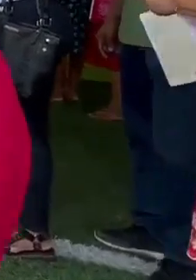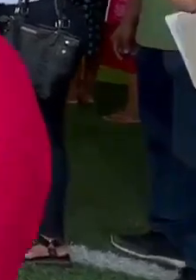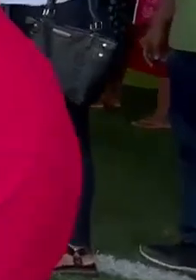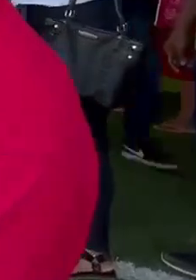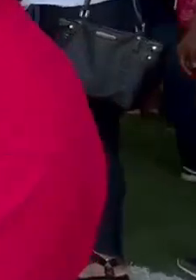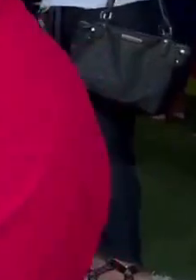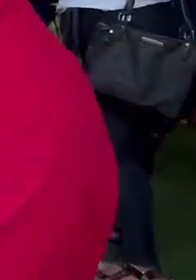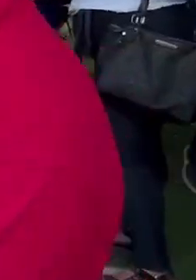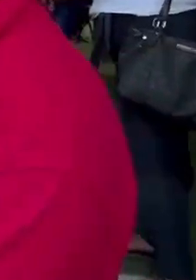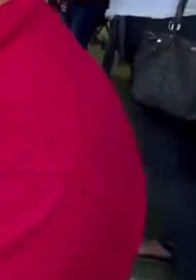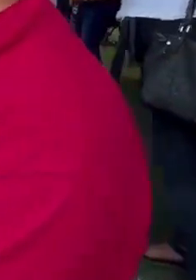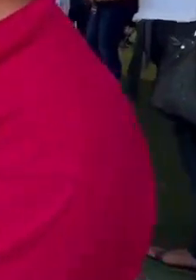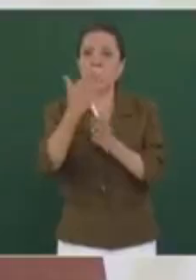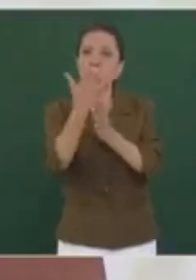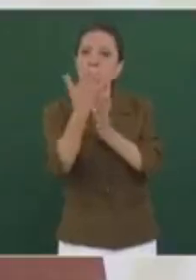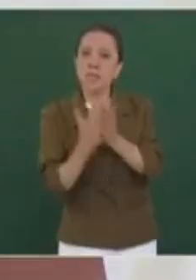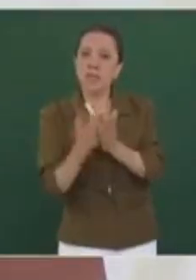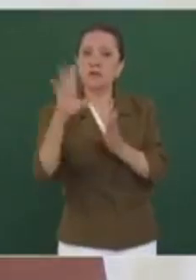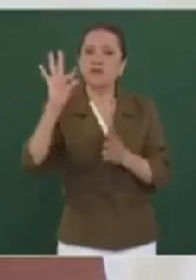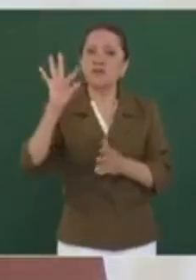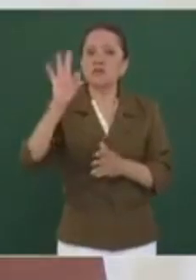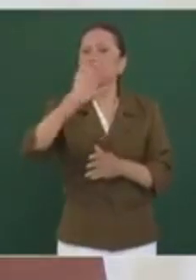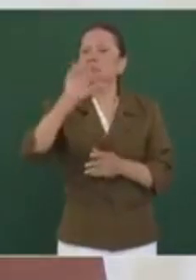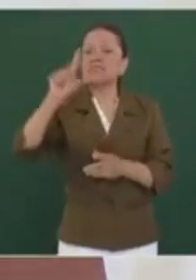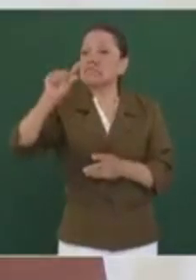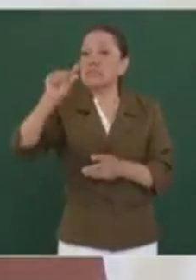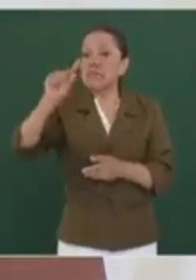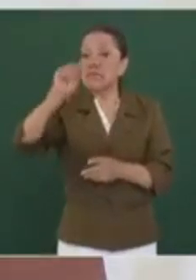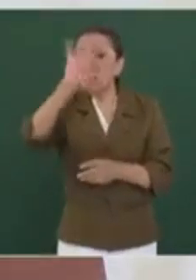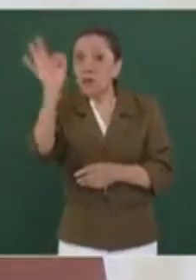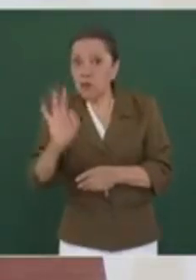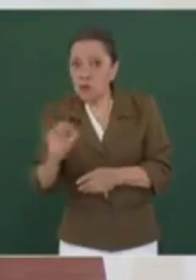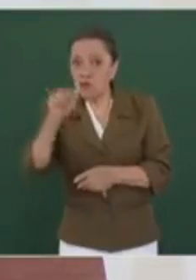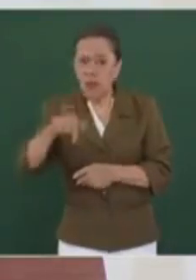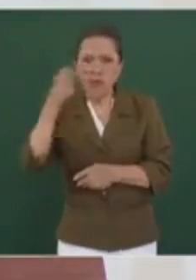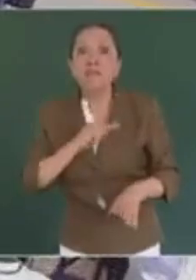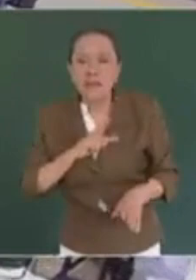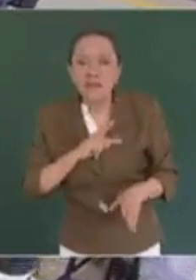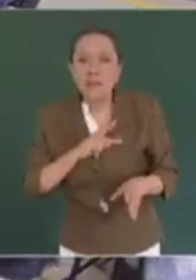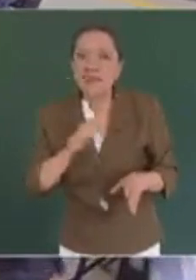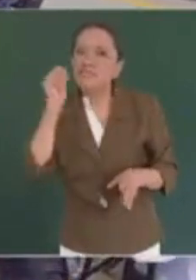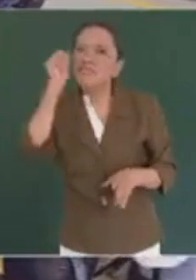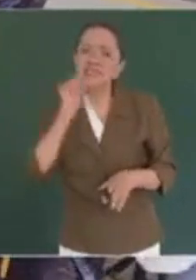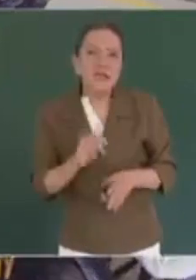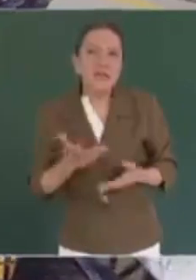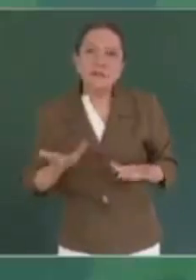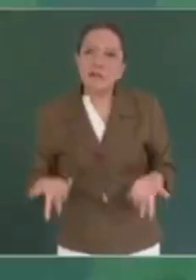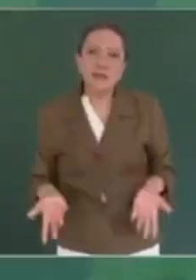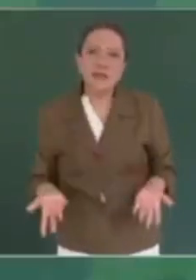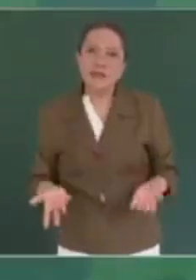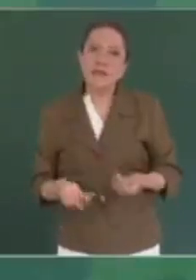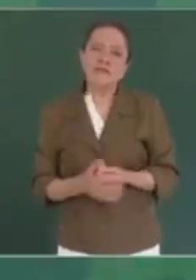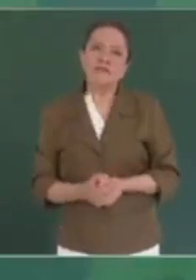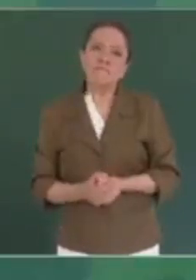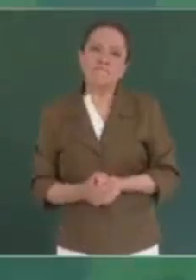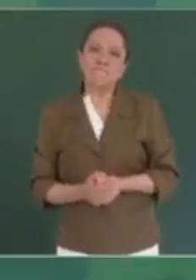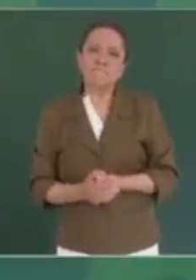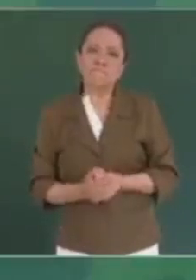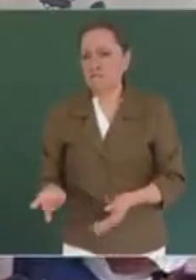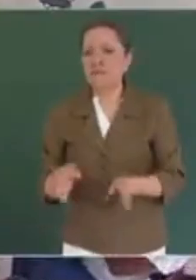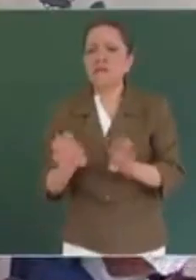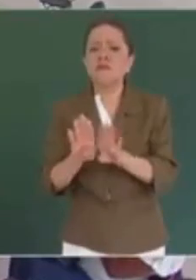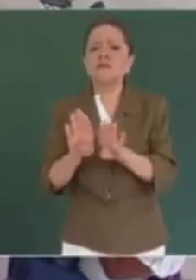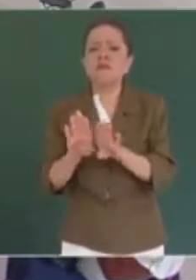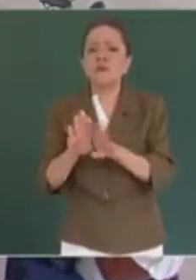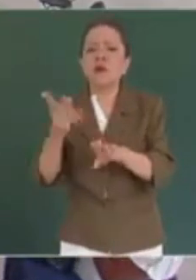del Ejecutivo Estatal lo acompañó en Acapulco a su conferencia matutina junto al Gabinete de Seguridad Federal, donde hizo patente su